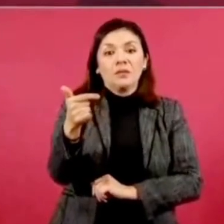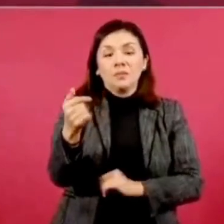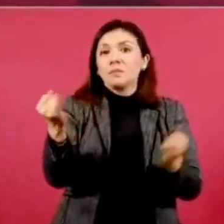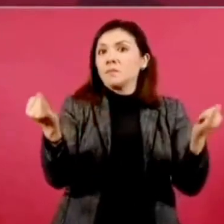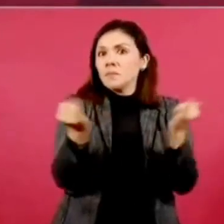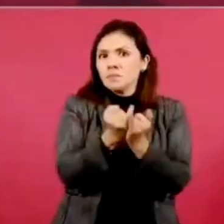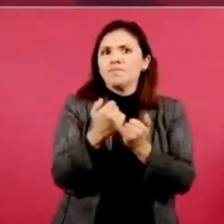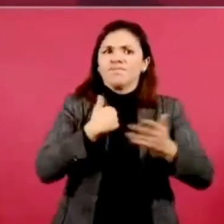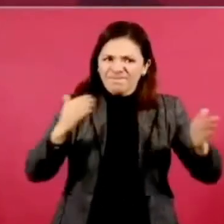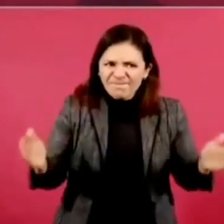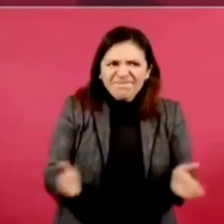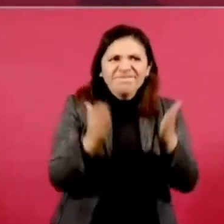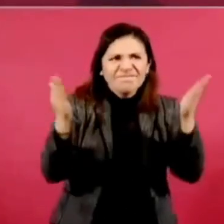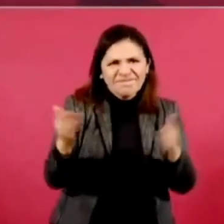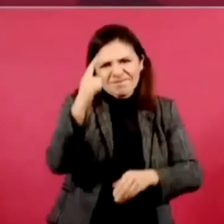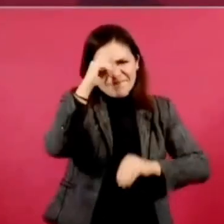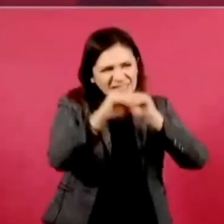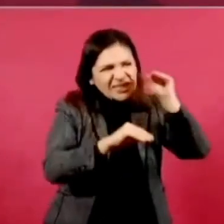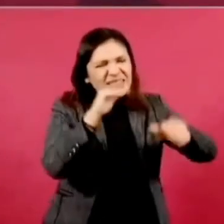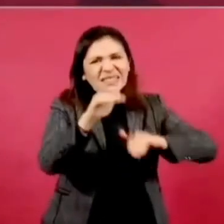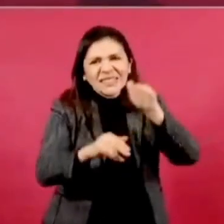promovimos amparos,